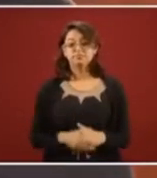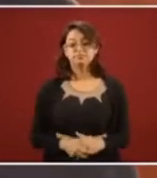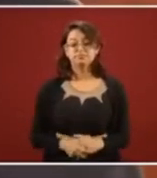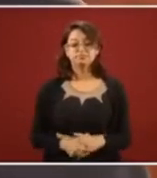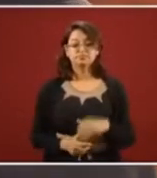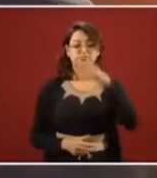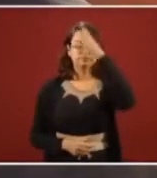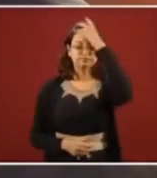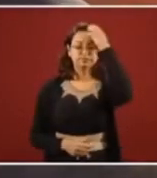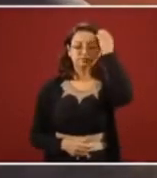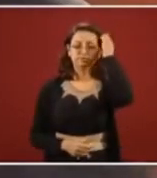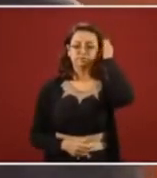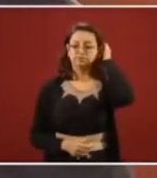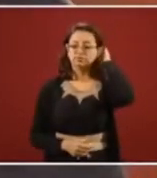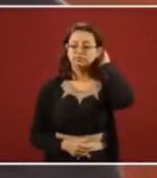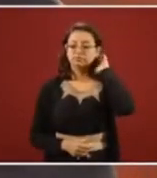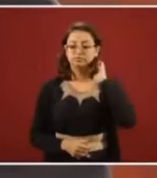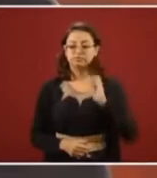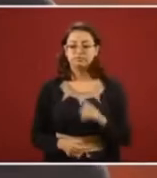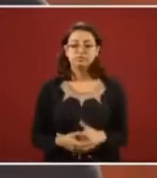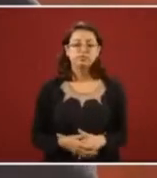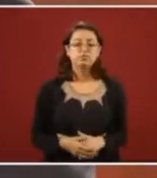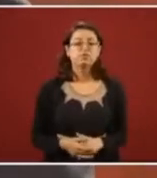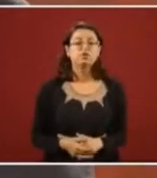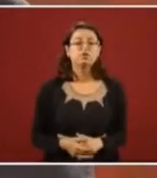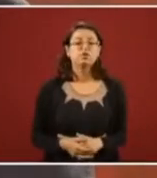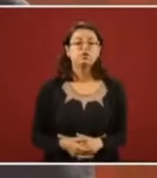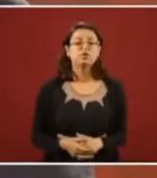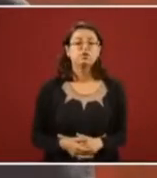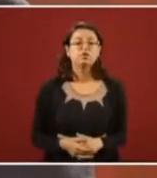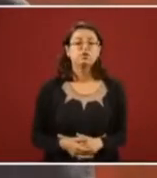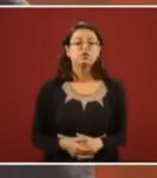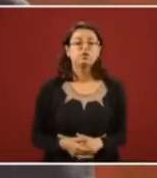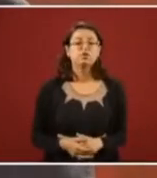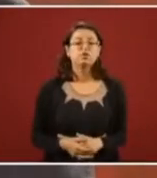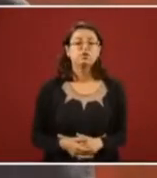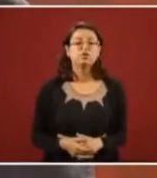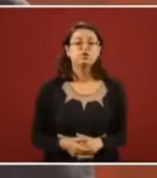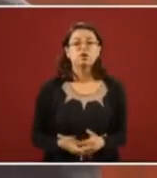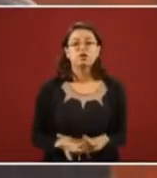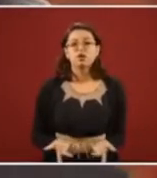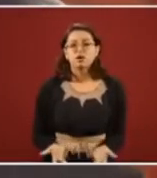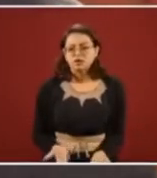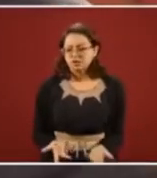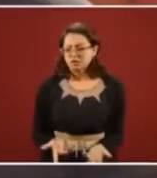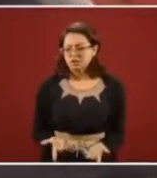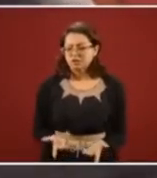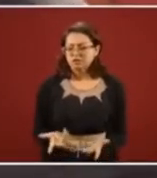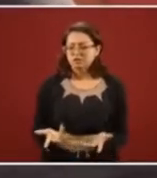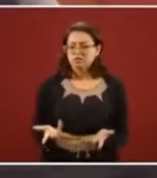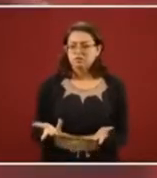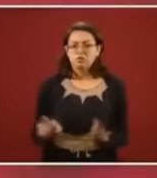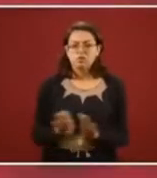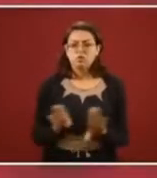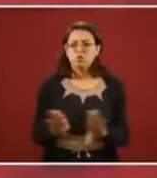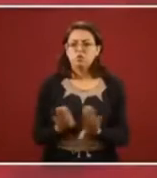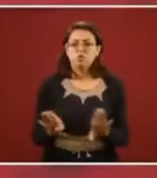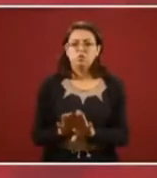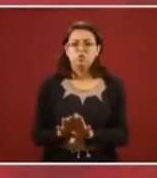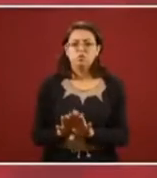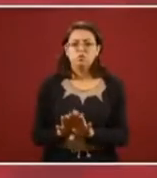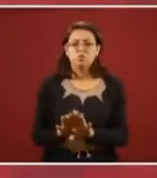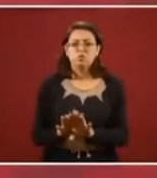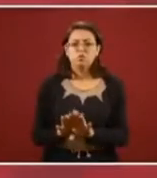y cómo vamos a ir recuperando por index no vamos a llegar los